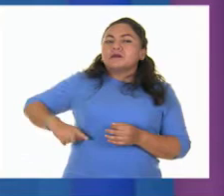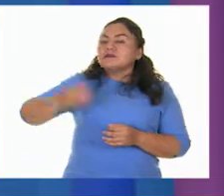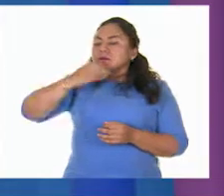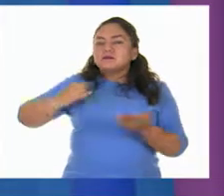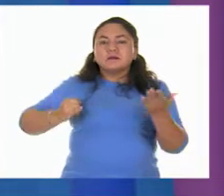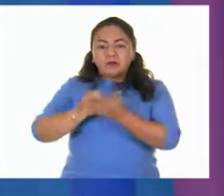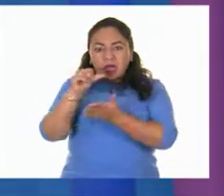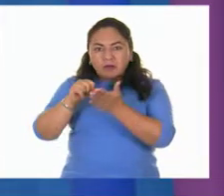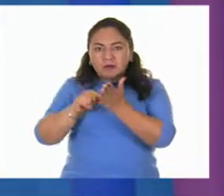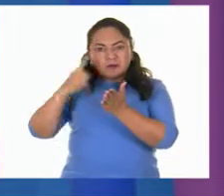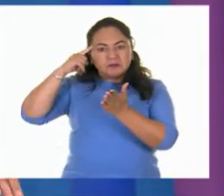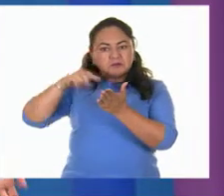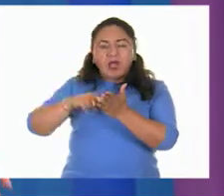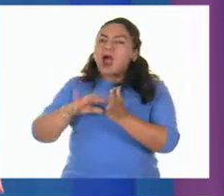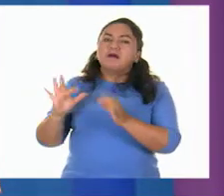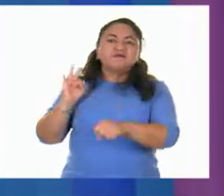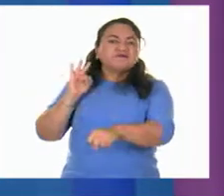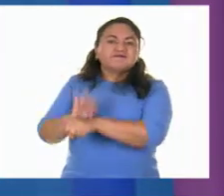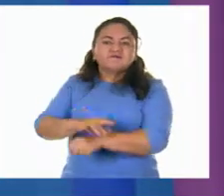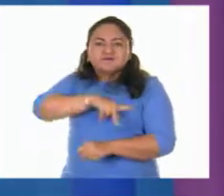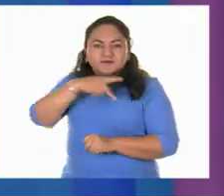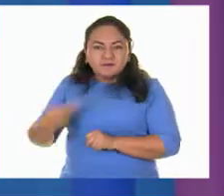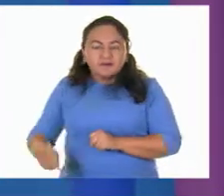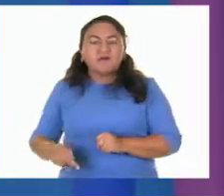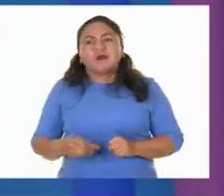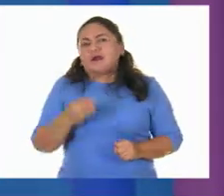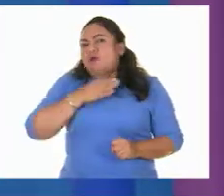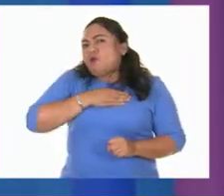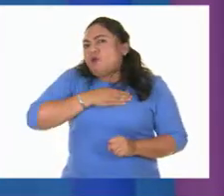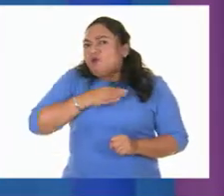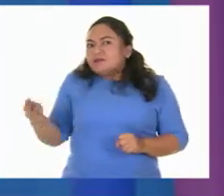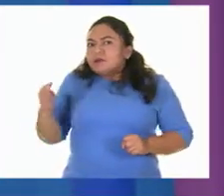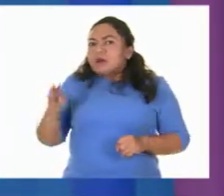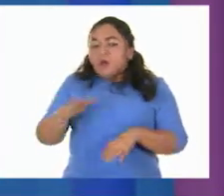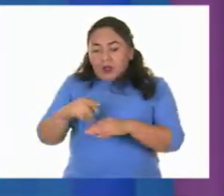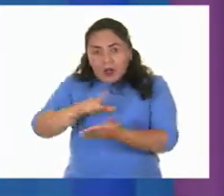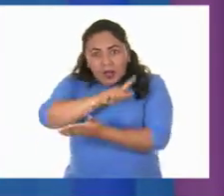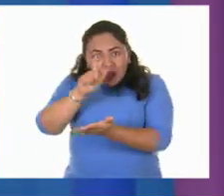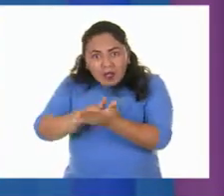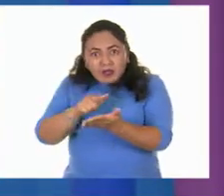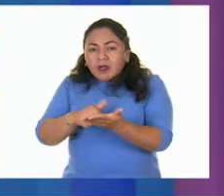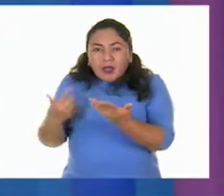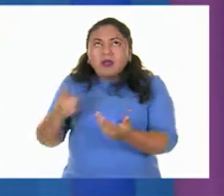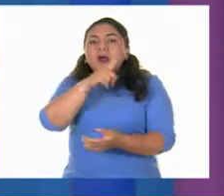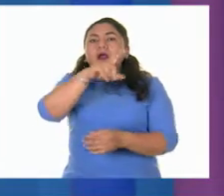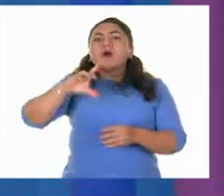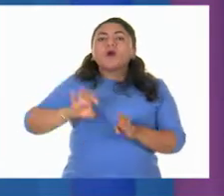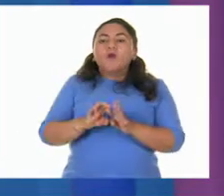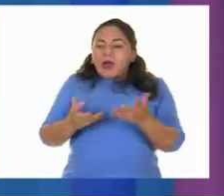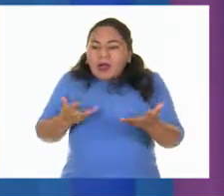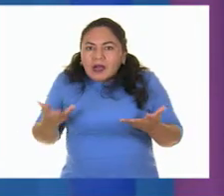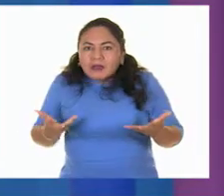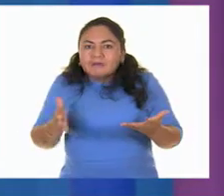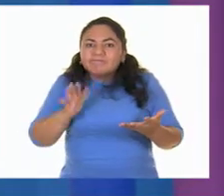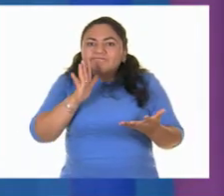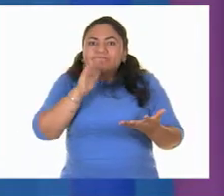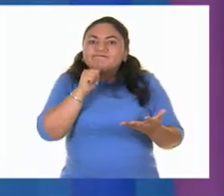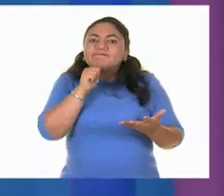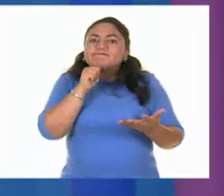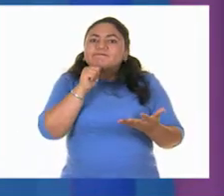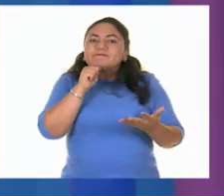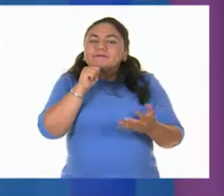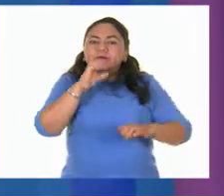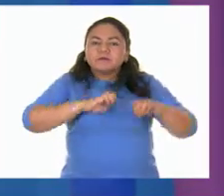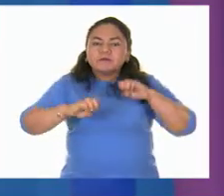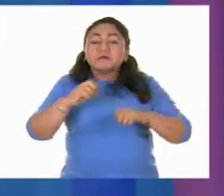con este artículo. ¡Ay, qué bueno! Porque así, acudiendo a las leyes, no había manera de que se negaran las empresas.